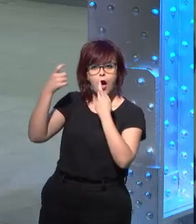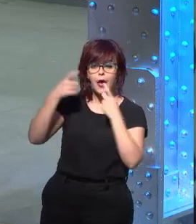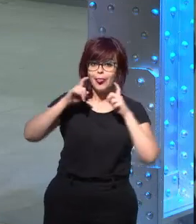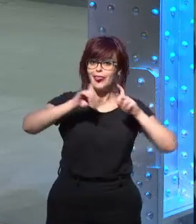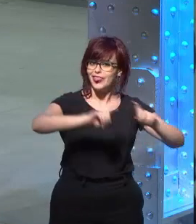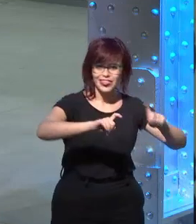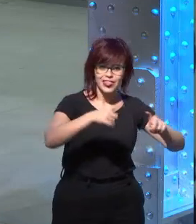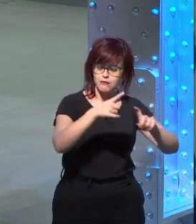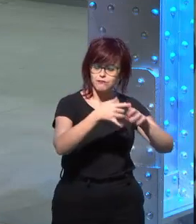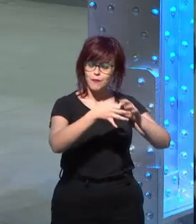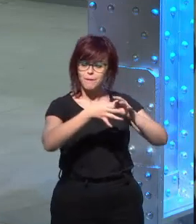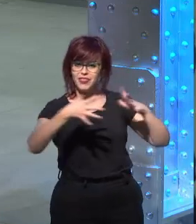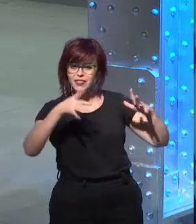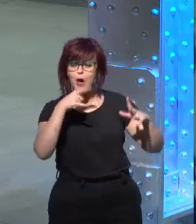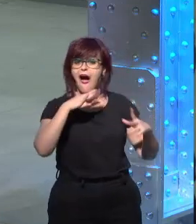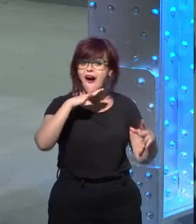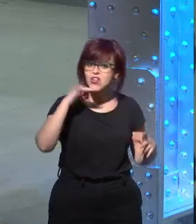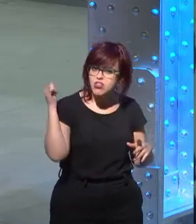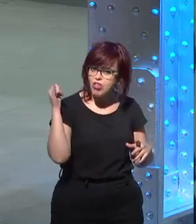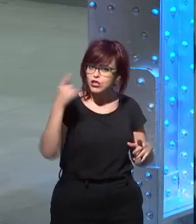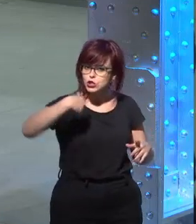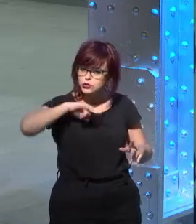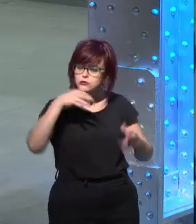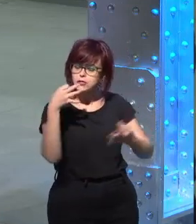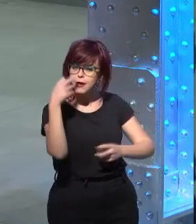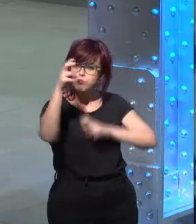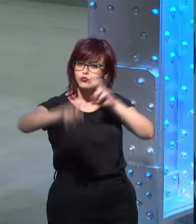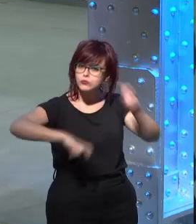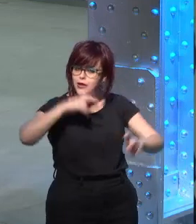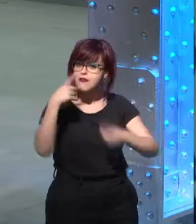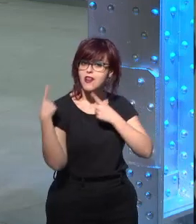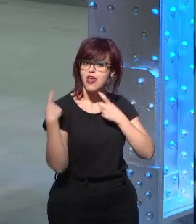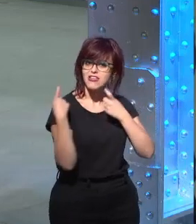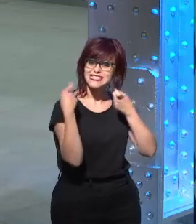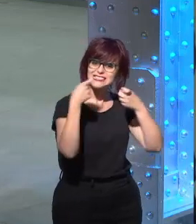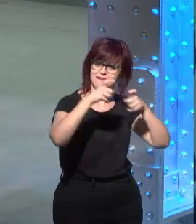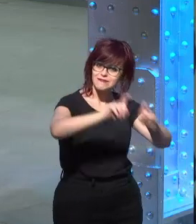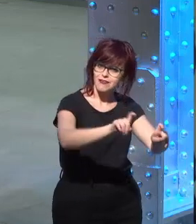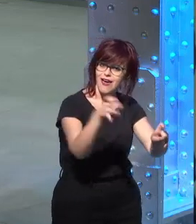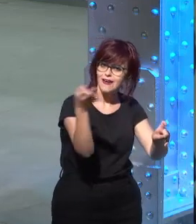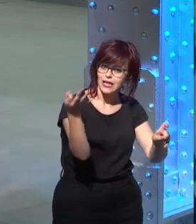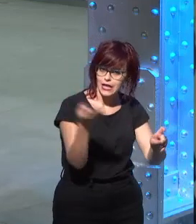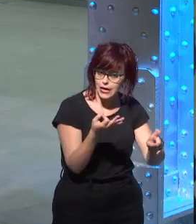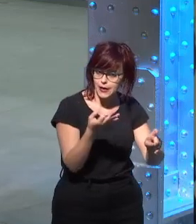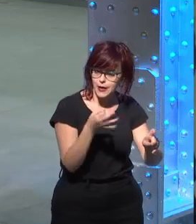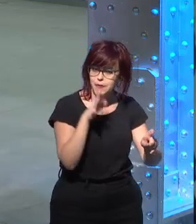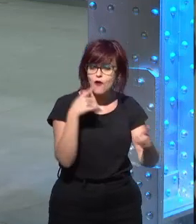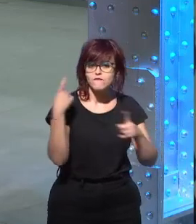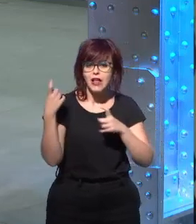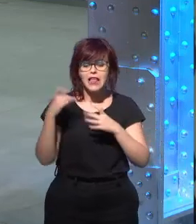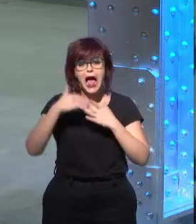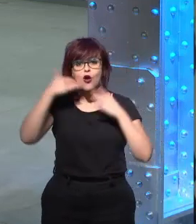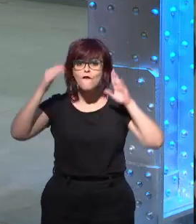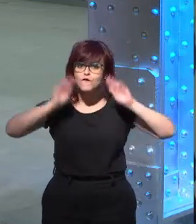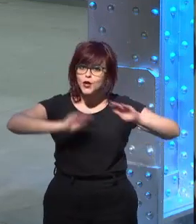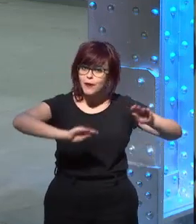se pretenden otro tipo de habilidades que quizás todavía no hemos sido capaces de canalizar a través de un canal, valga la redundancia,